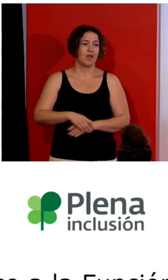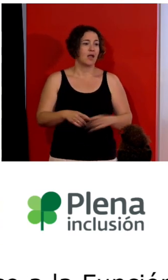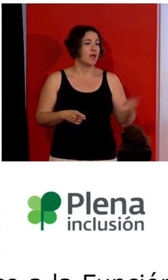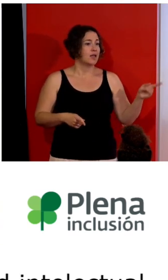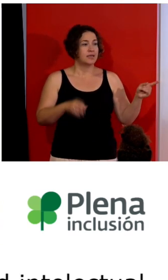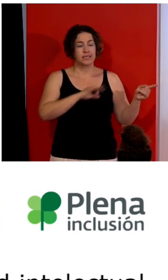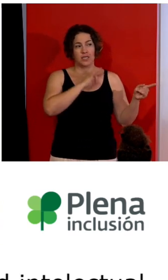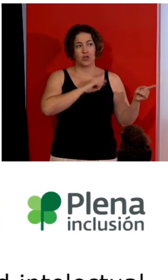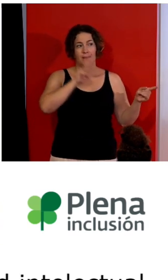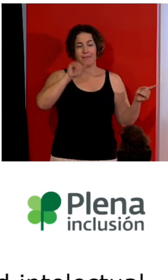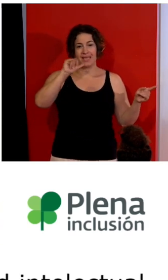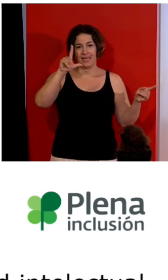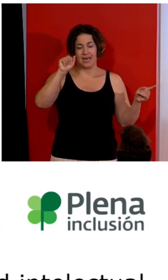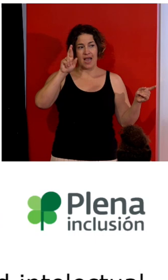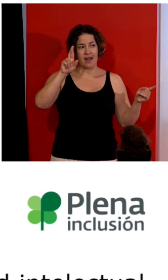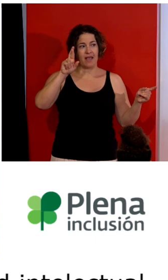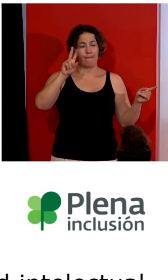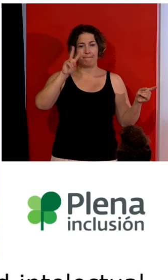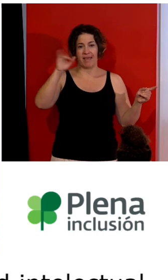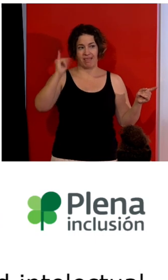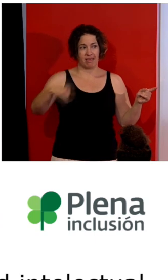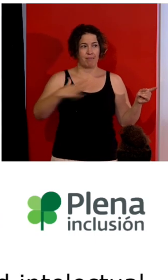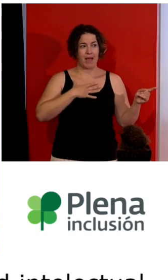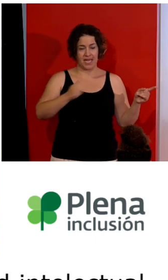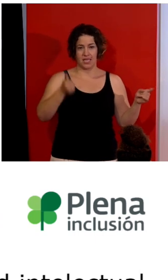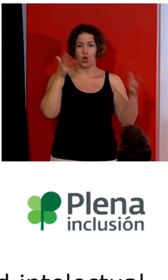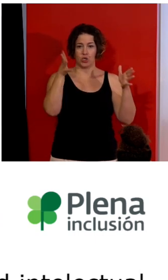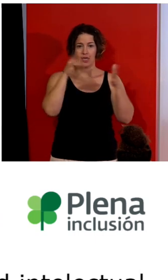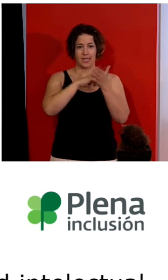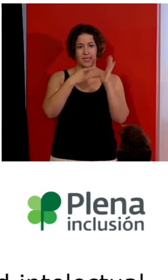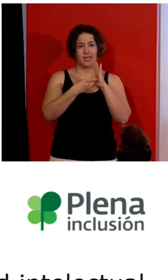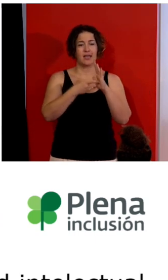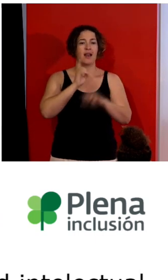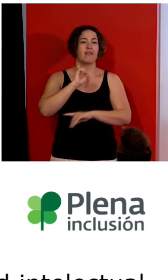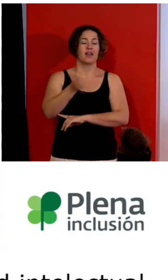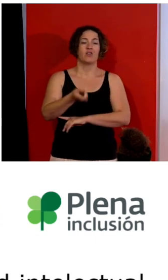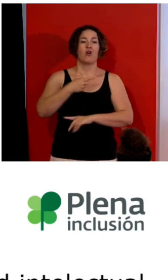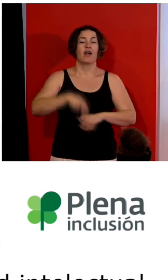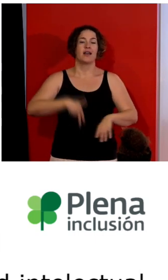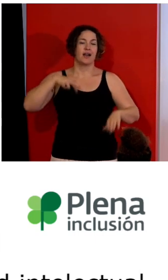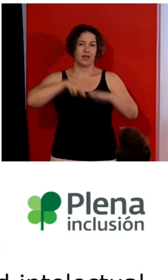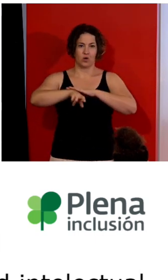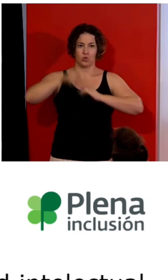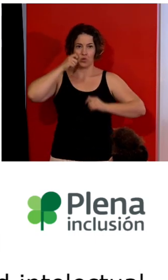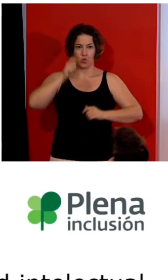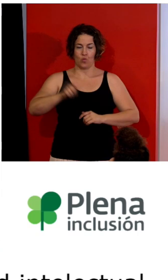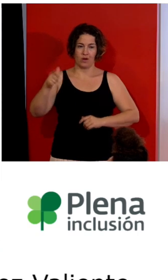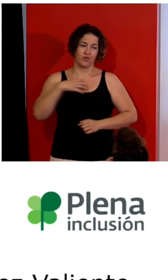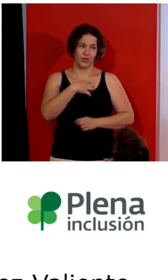la señora Pilar Vázquez Valiente, consejera técnica en la Dirección General de Recursos Humanos y Función